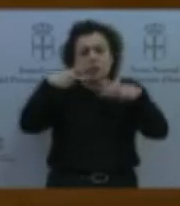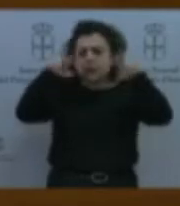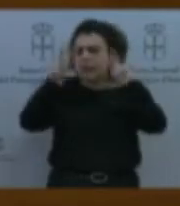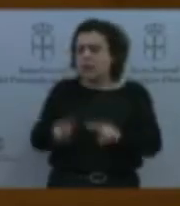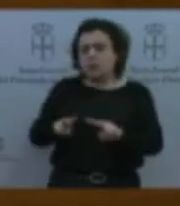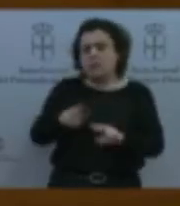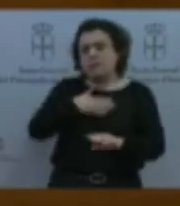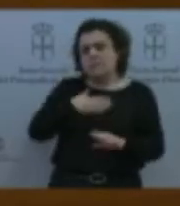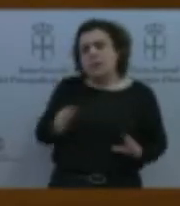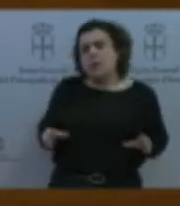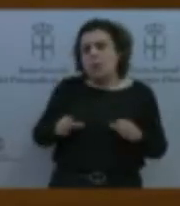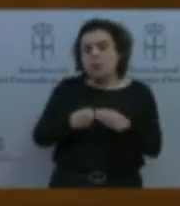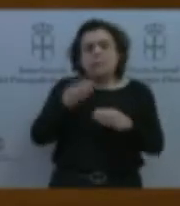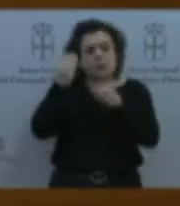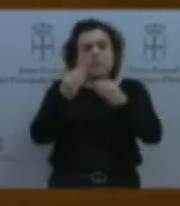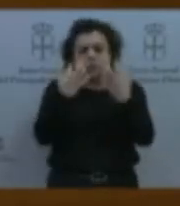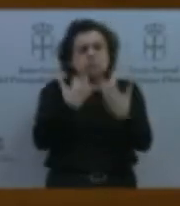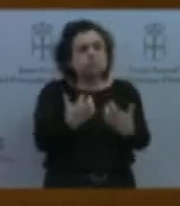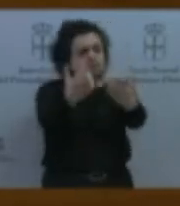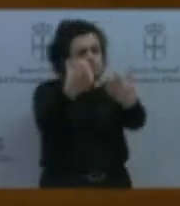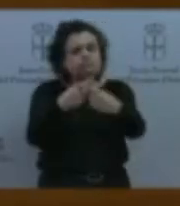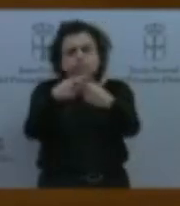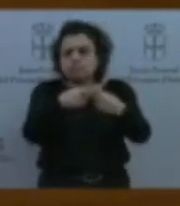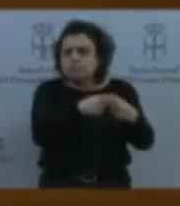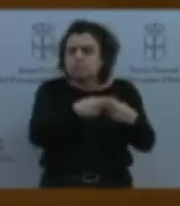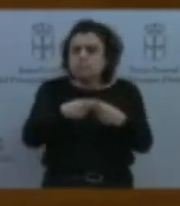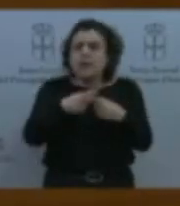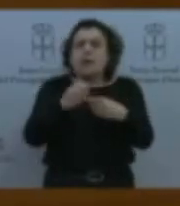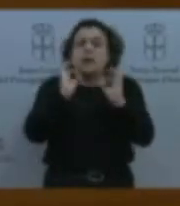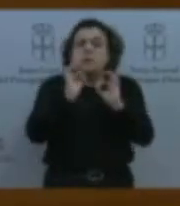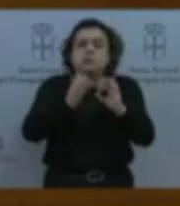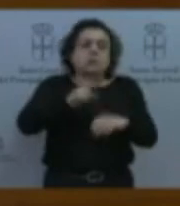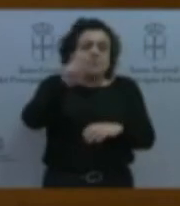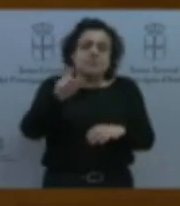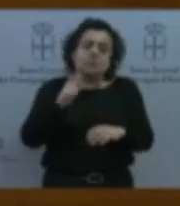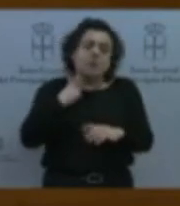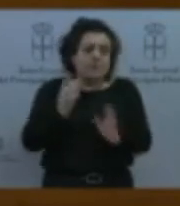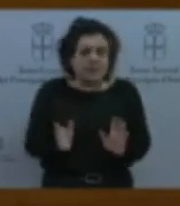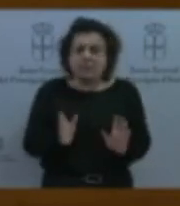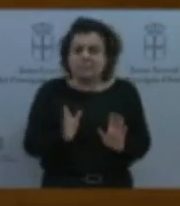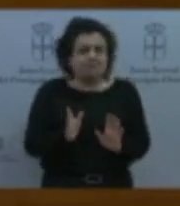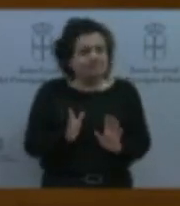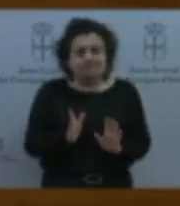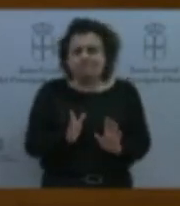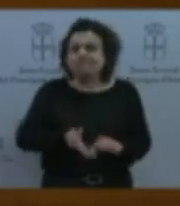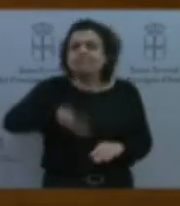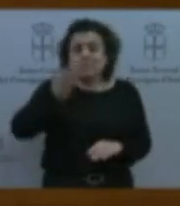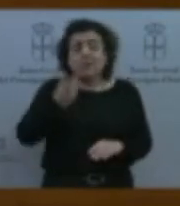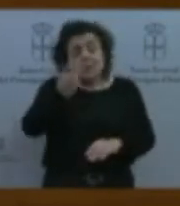persona, un intelectual destacado de Asturias, es una pérdida muy grande, ¿no? Por lo tanto, vamos a apoyar la moción, que nos parece muy pertinente, muy necesaria.